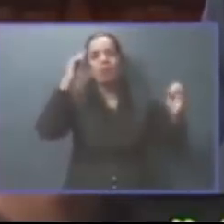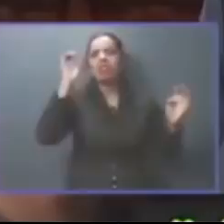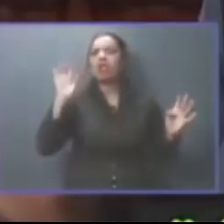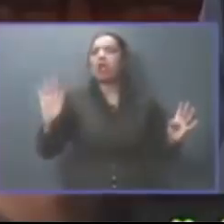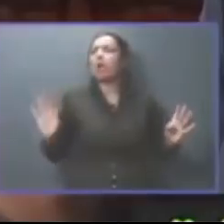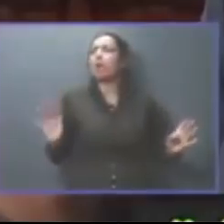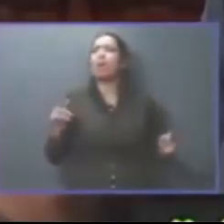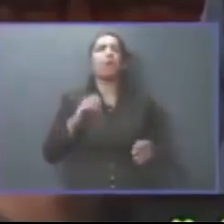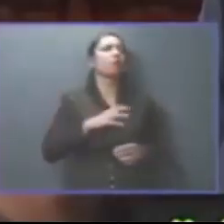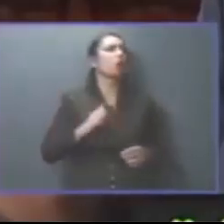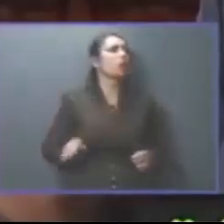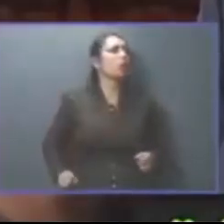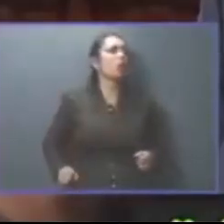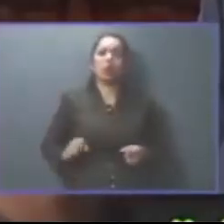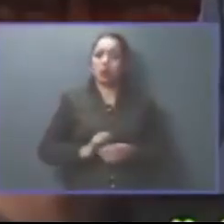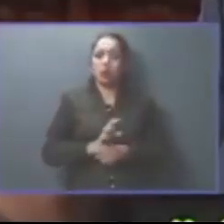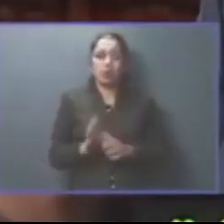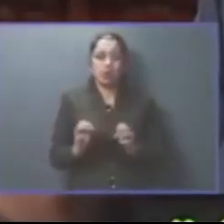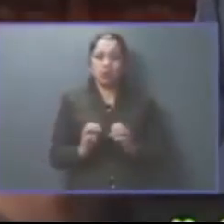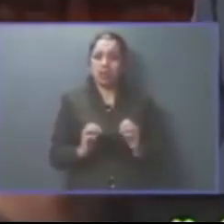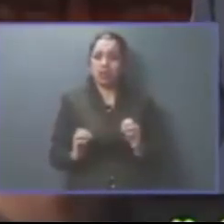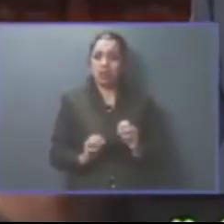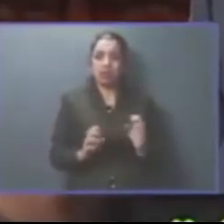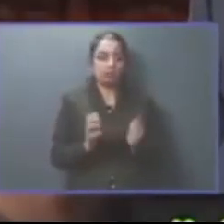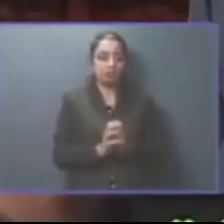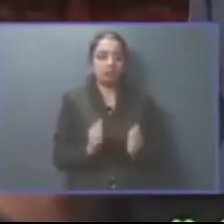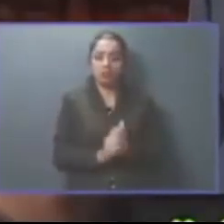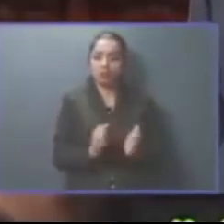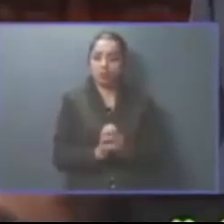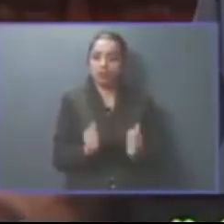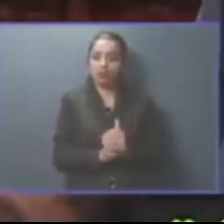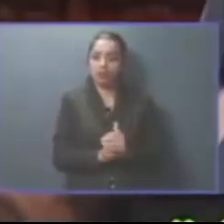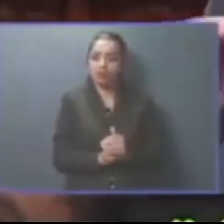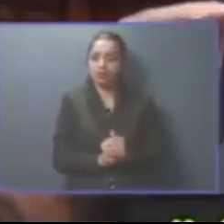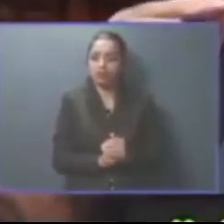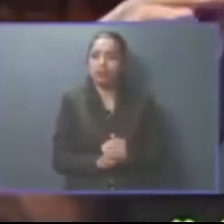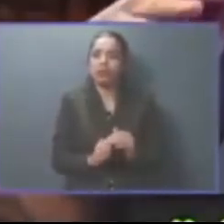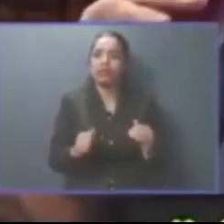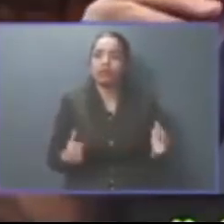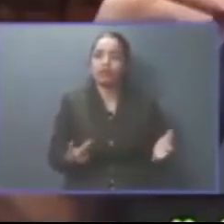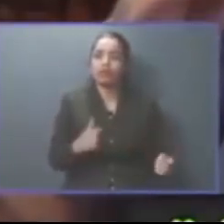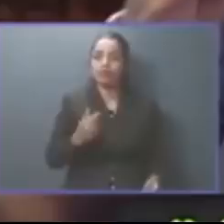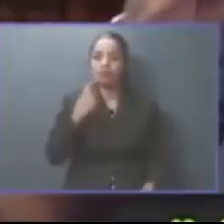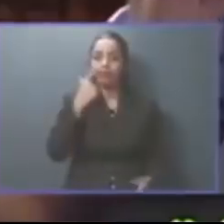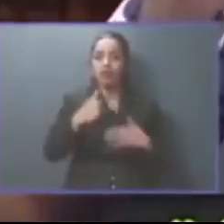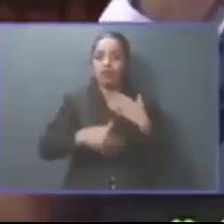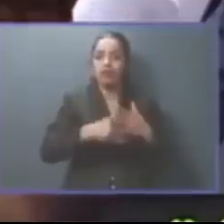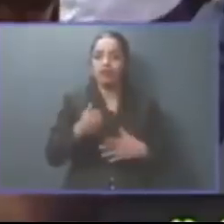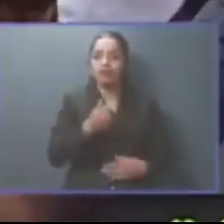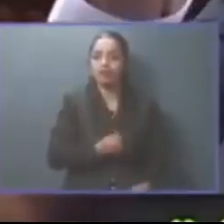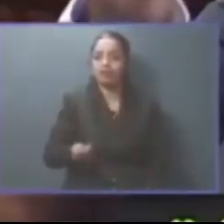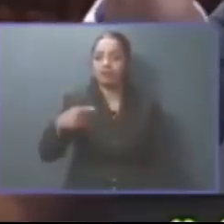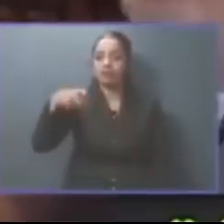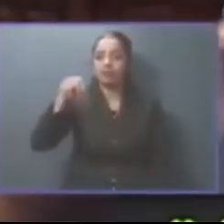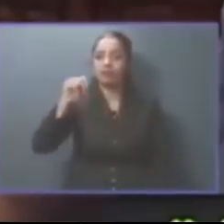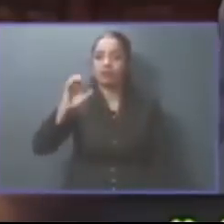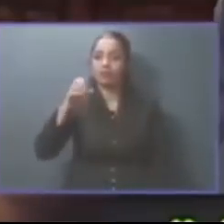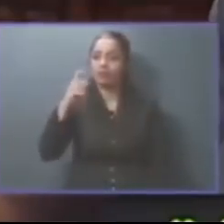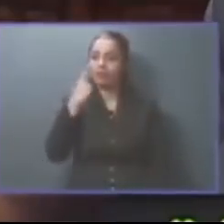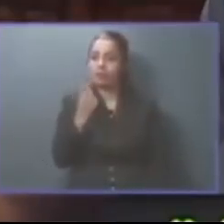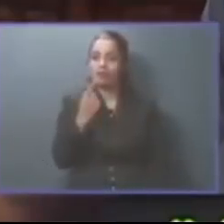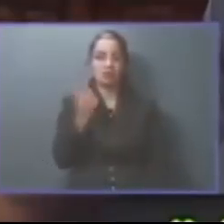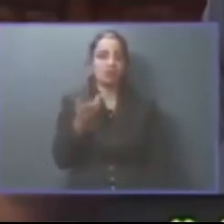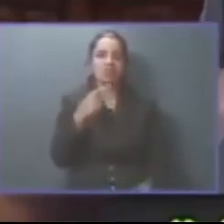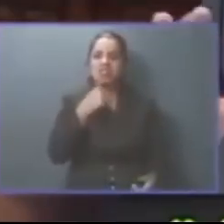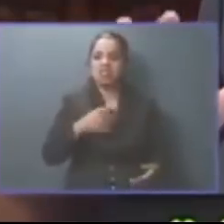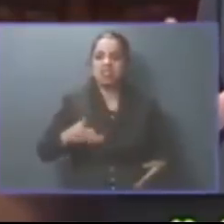COVID y no había ningún peligro. Y no querían que la policía anduviera viendo quién andaba en la